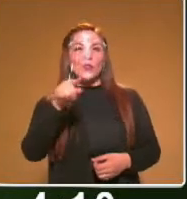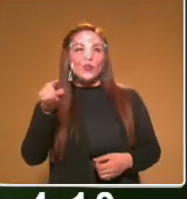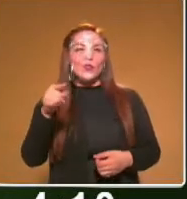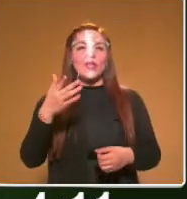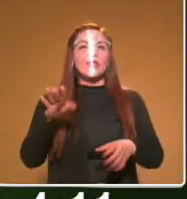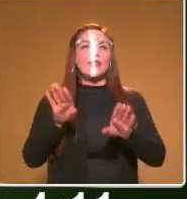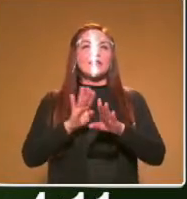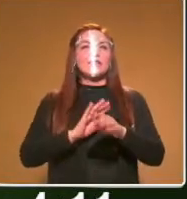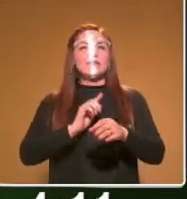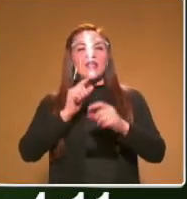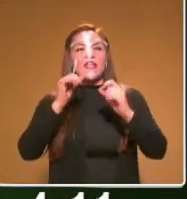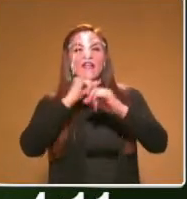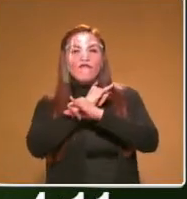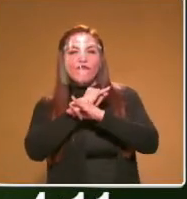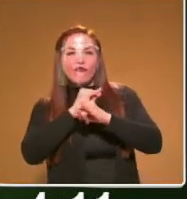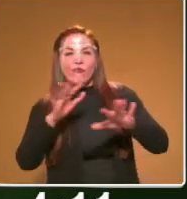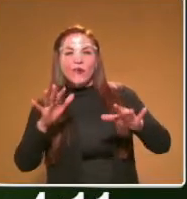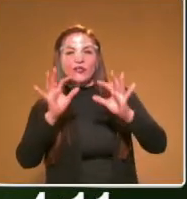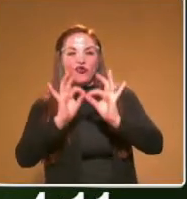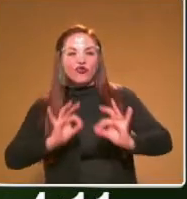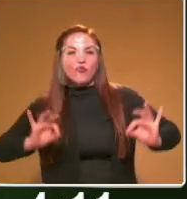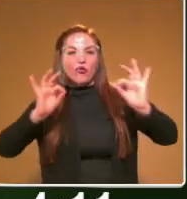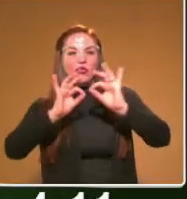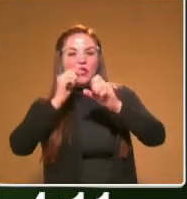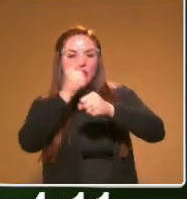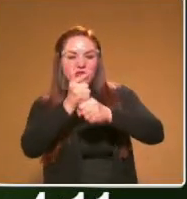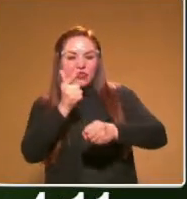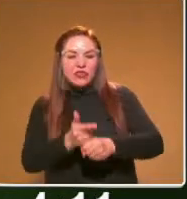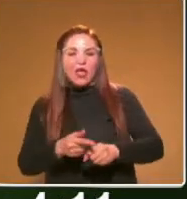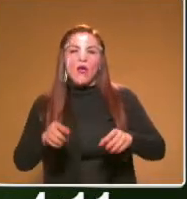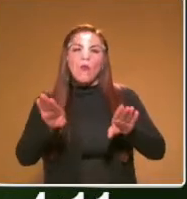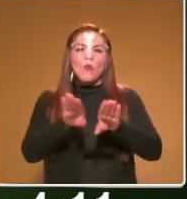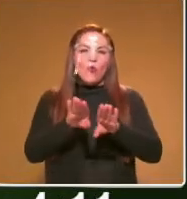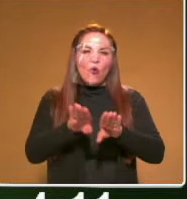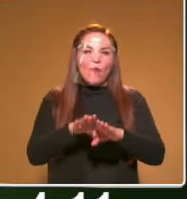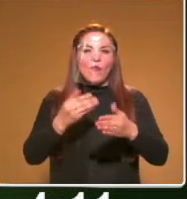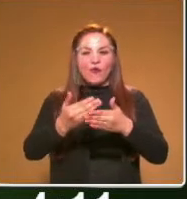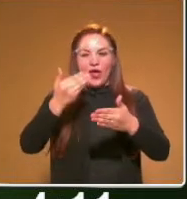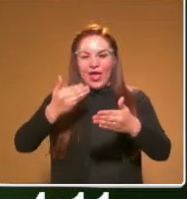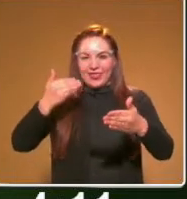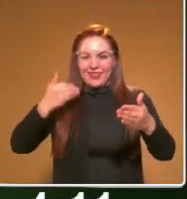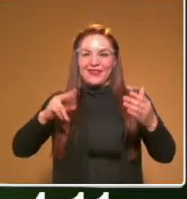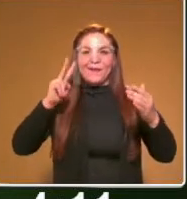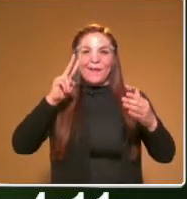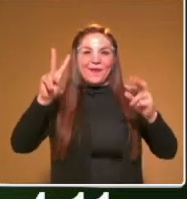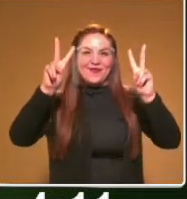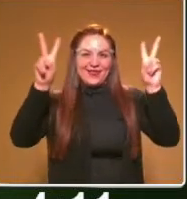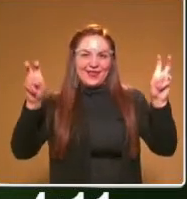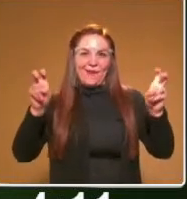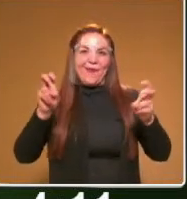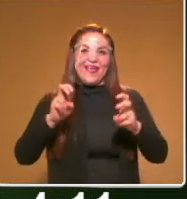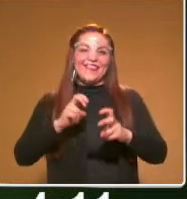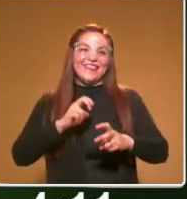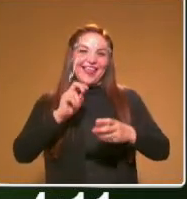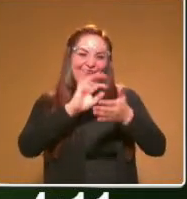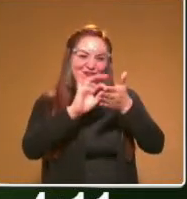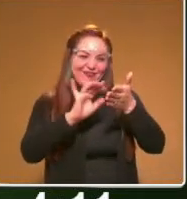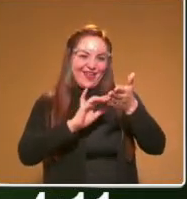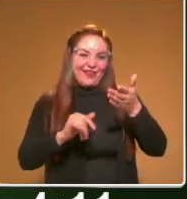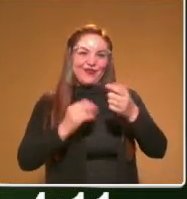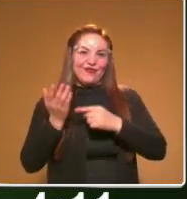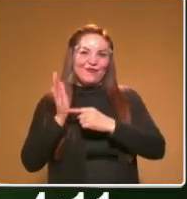identificas la información importante en los textos? Bueno, nosotros hemos estado viendo los textos expositivos, donde ya vimos todo el proceso,